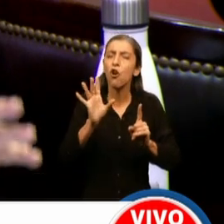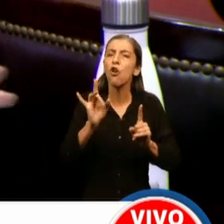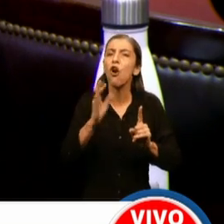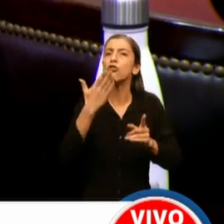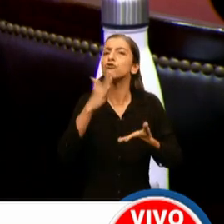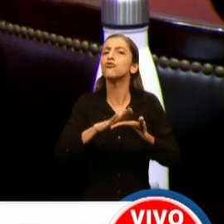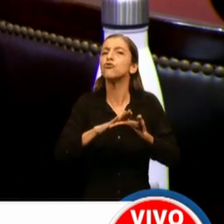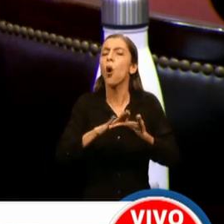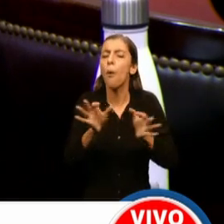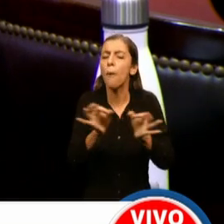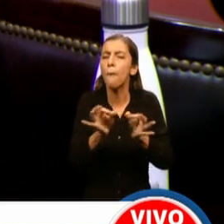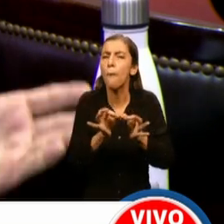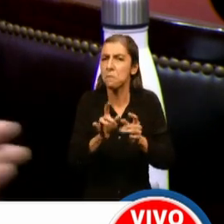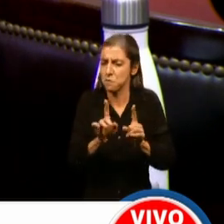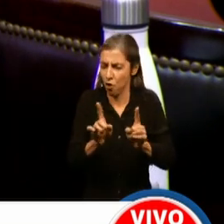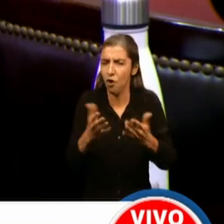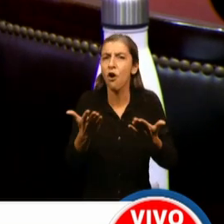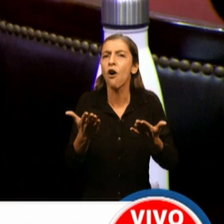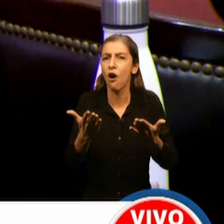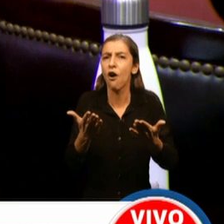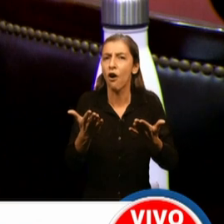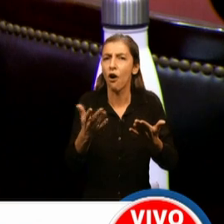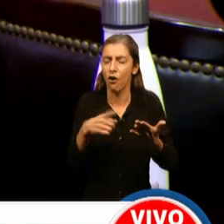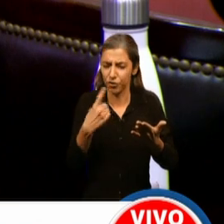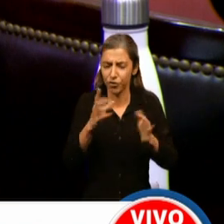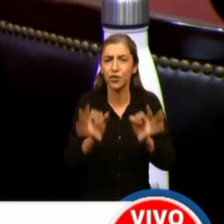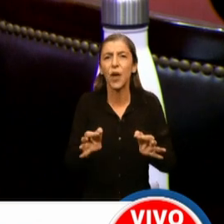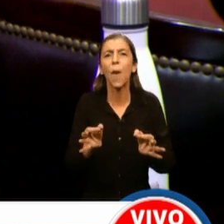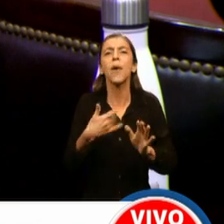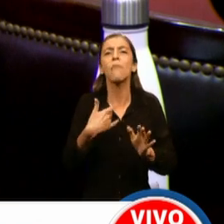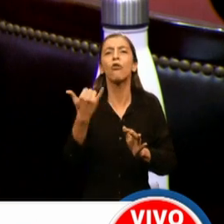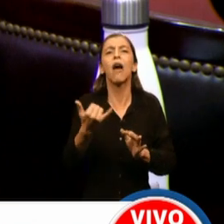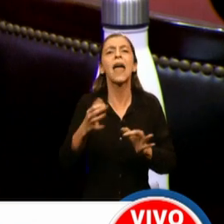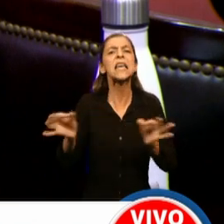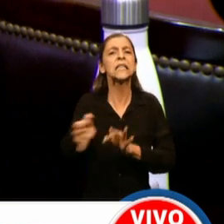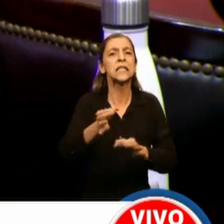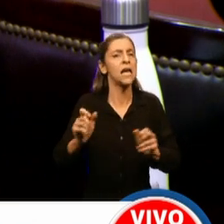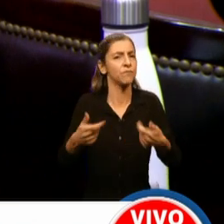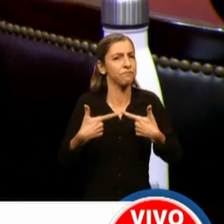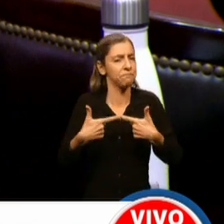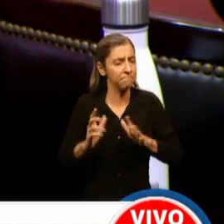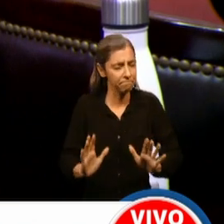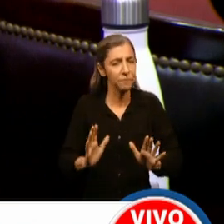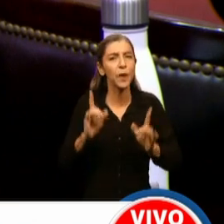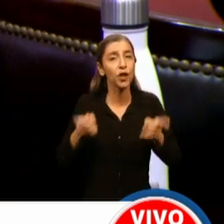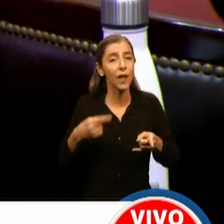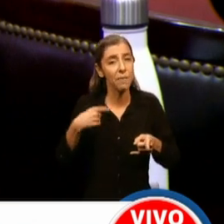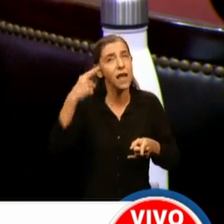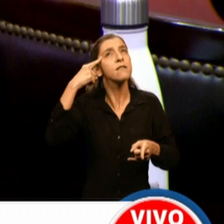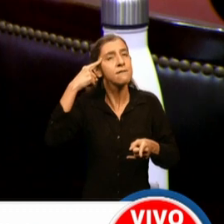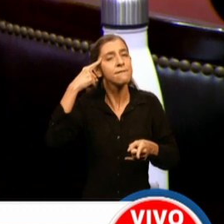nuestras malvinas con nuestras islas del sector antárticos sino también creo profundamente